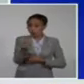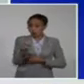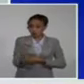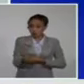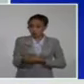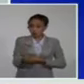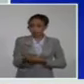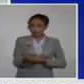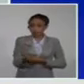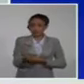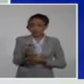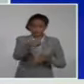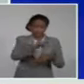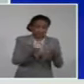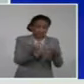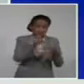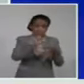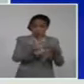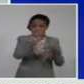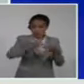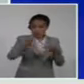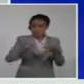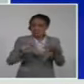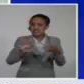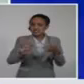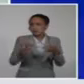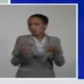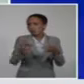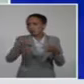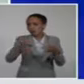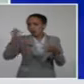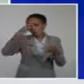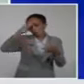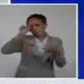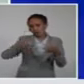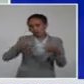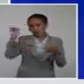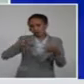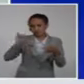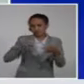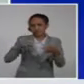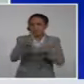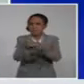De esos 8, 5 son viajeros cubanos procedentes de Rusia.